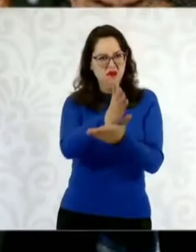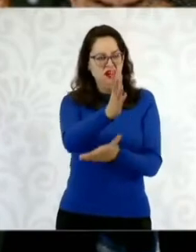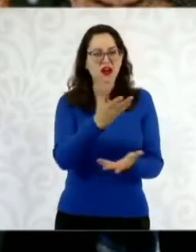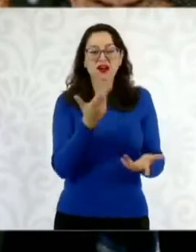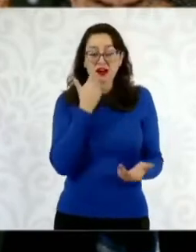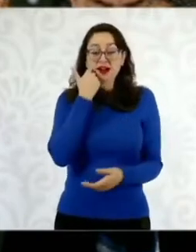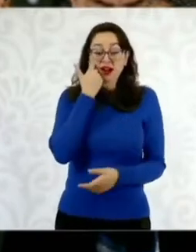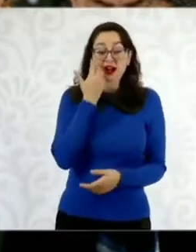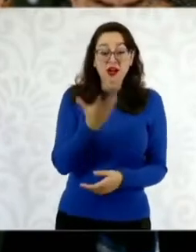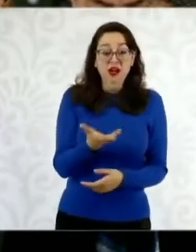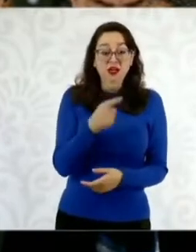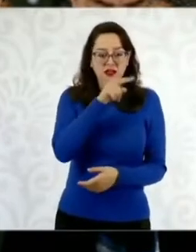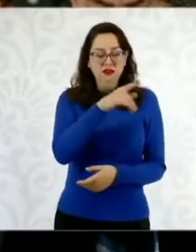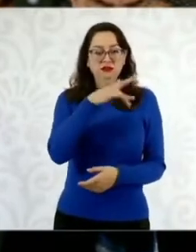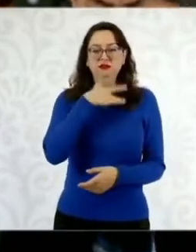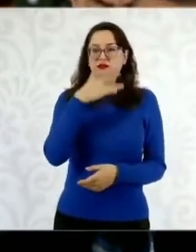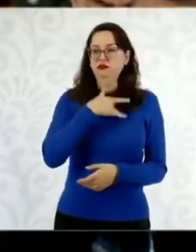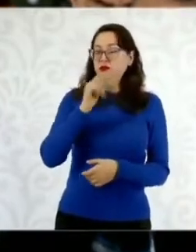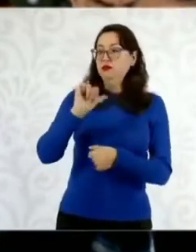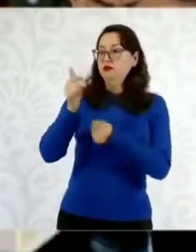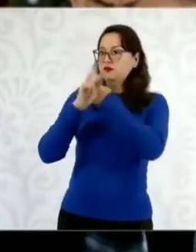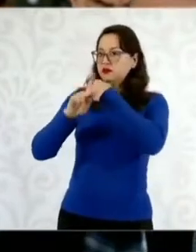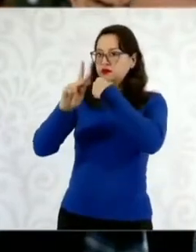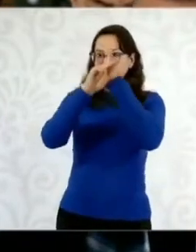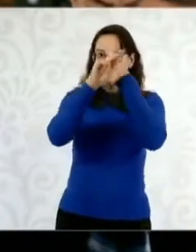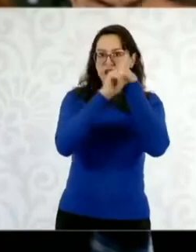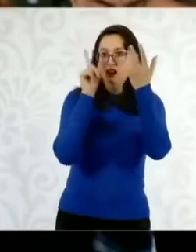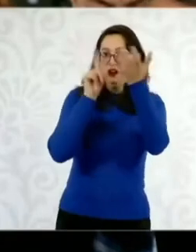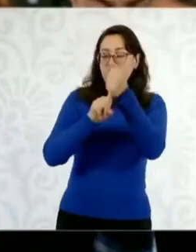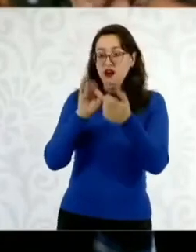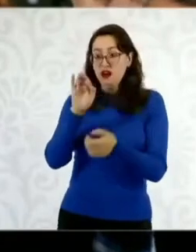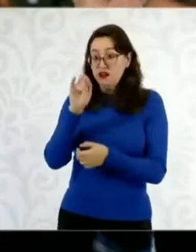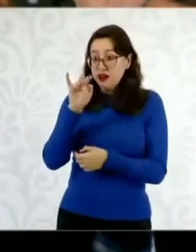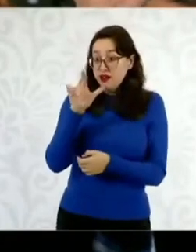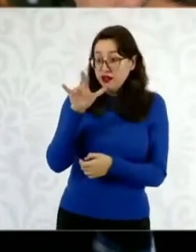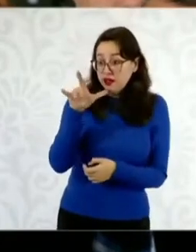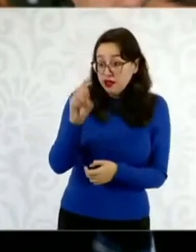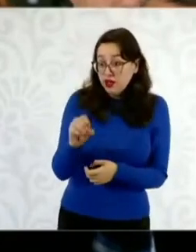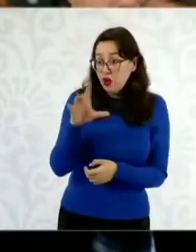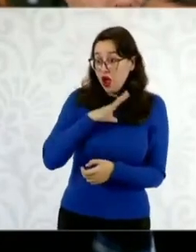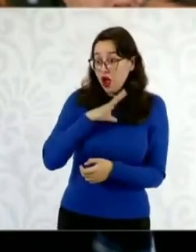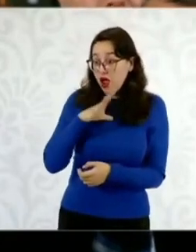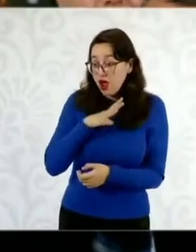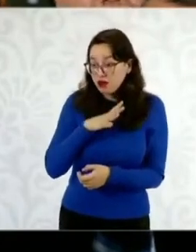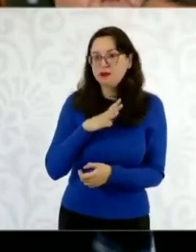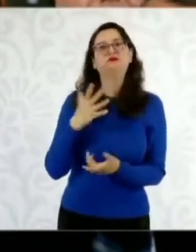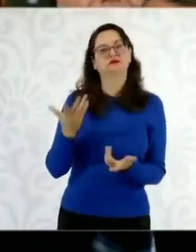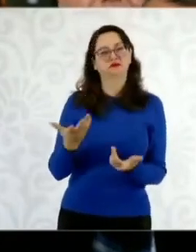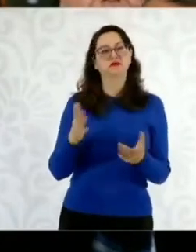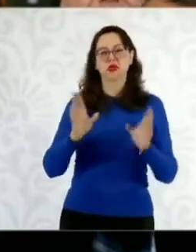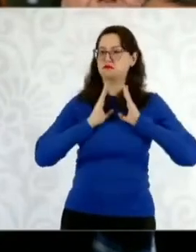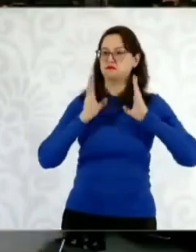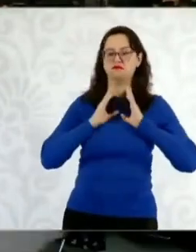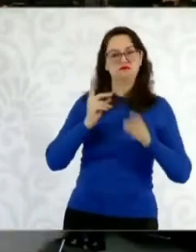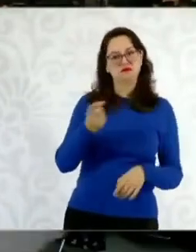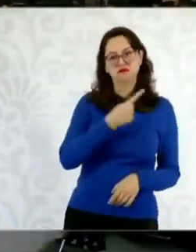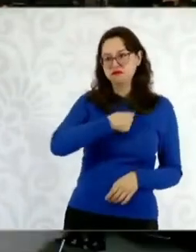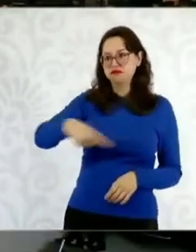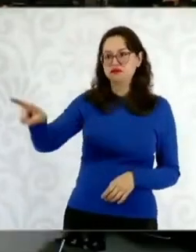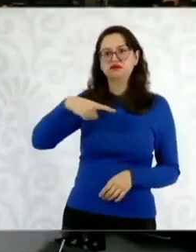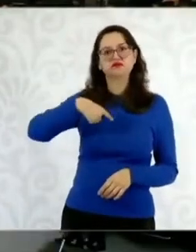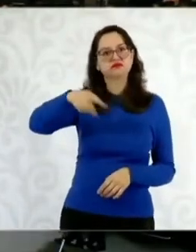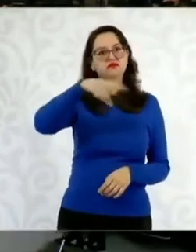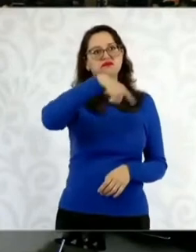está fomentando o que hay un problema con las drogas, y lo ha dicho en torno al